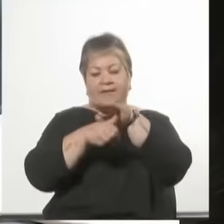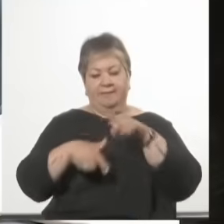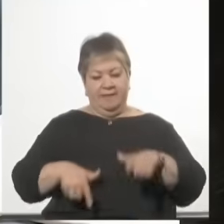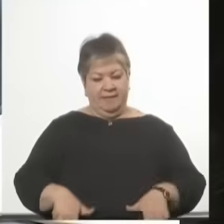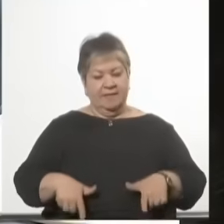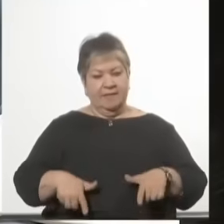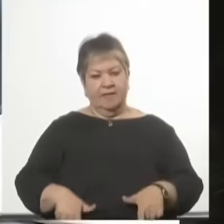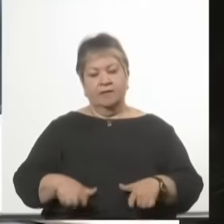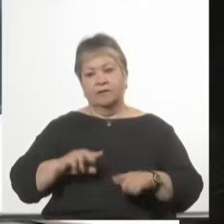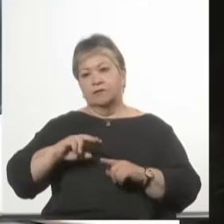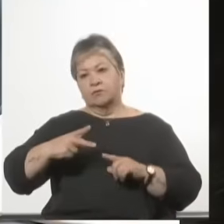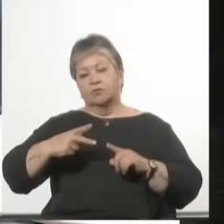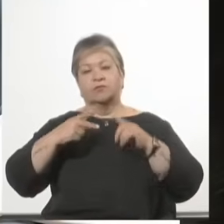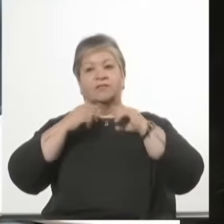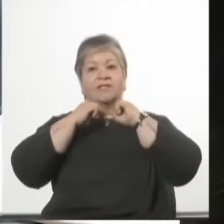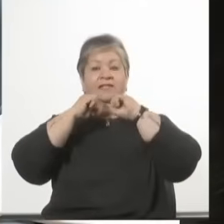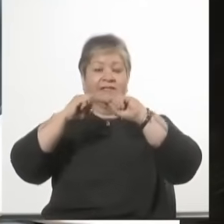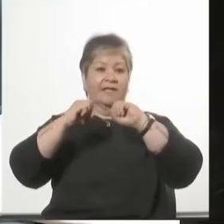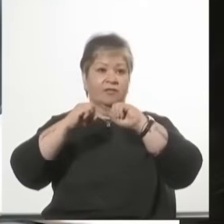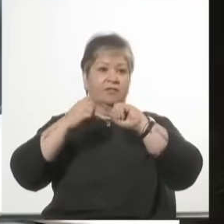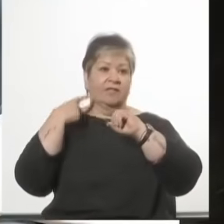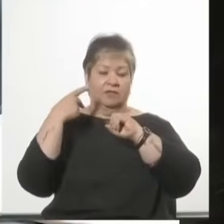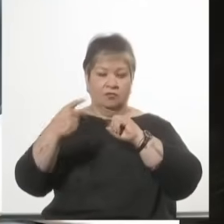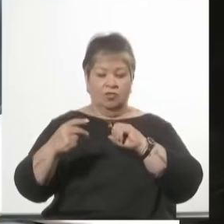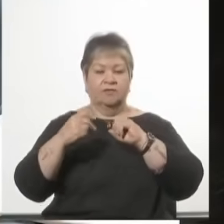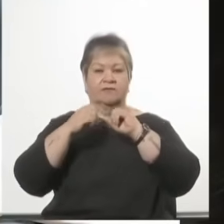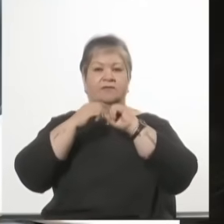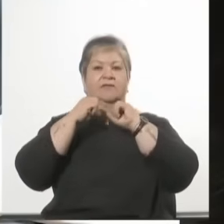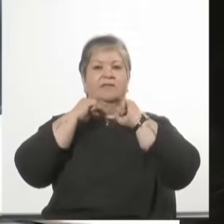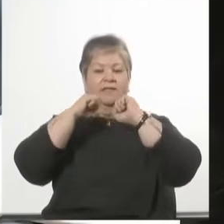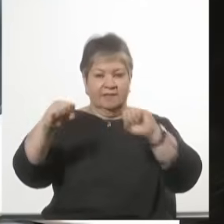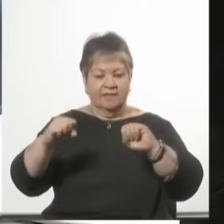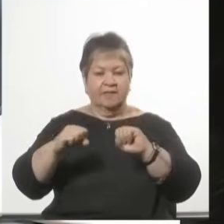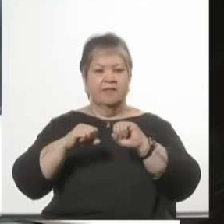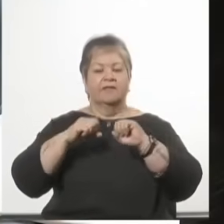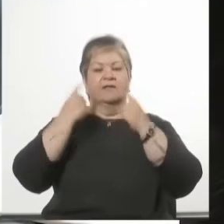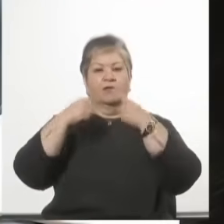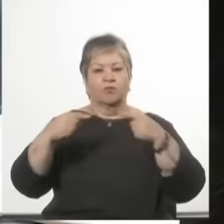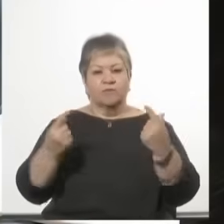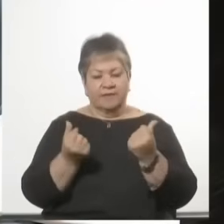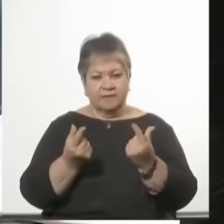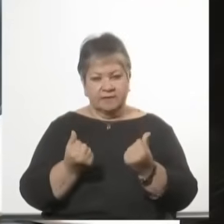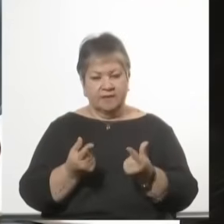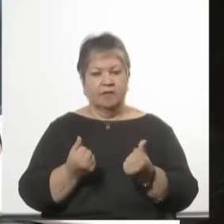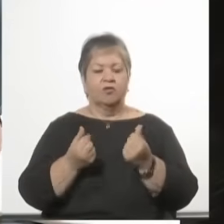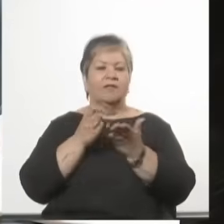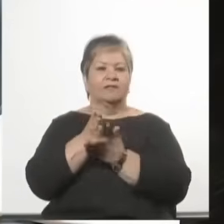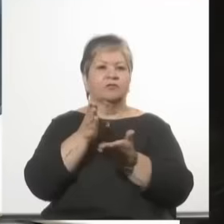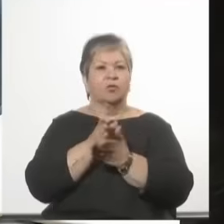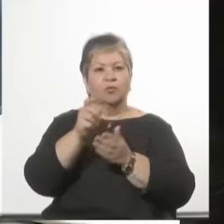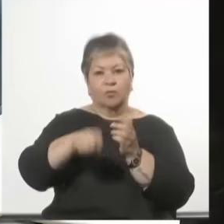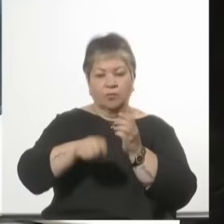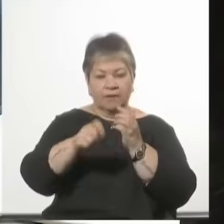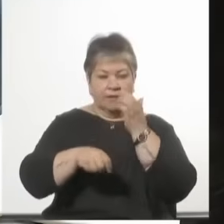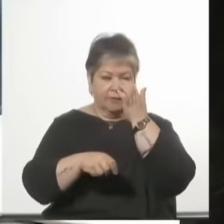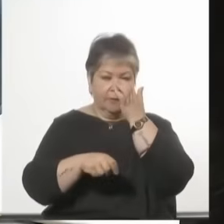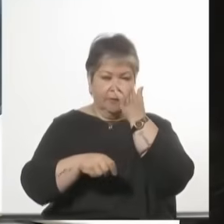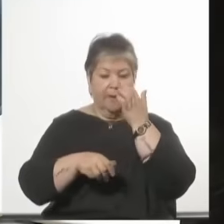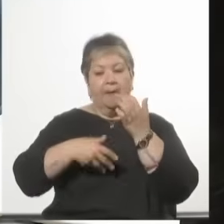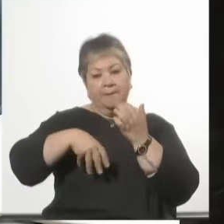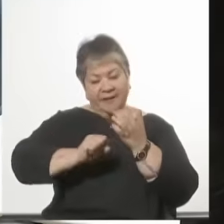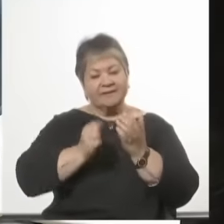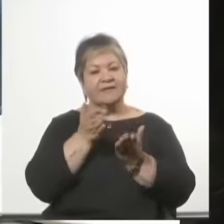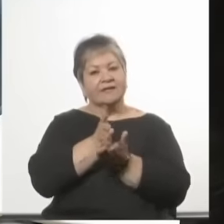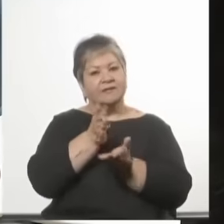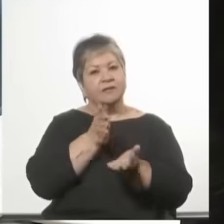el subsecretario, el director general de Secretaría, el director general de Recursos Financieros, el asesor jurídico, otros asesores y que